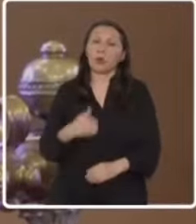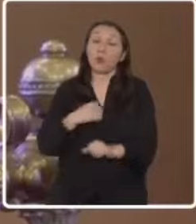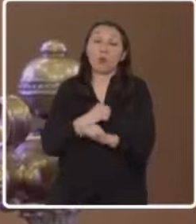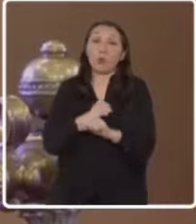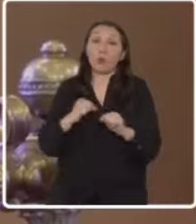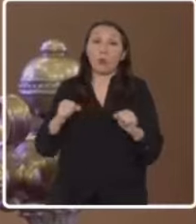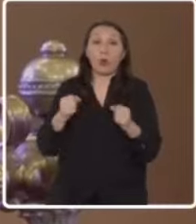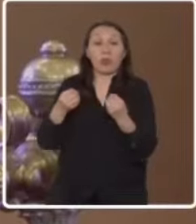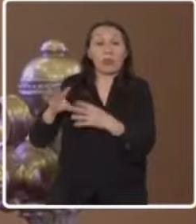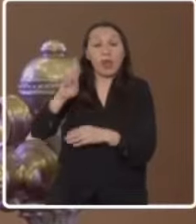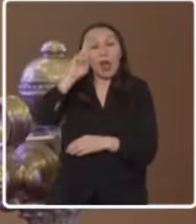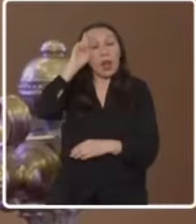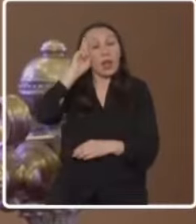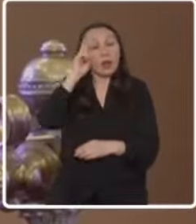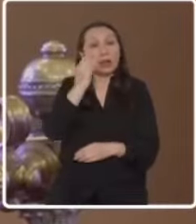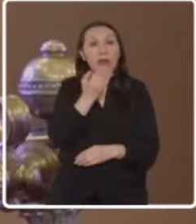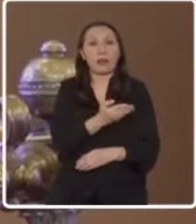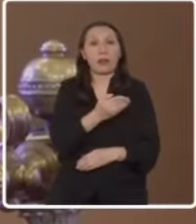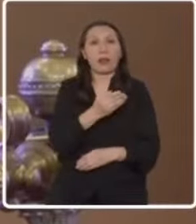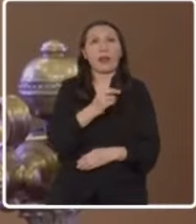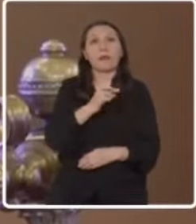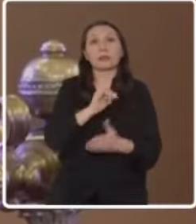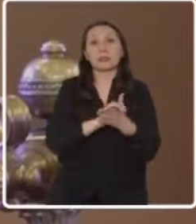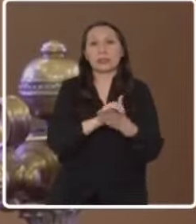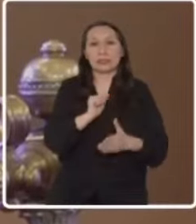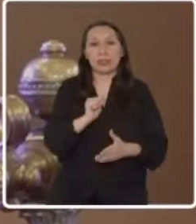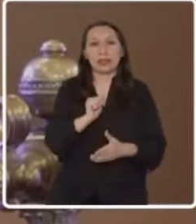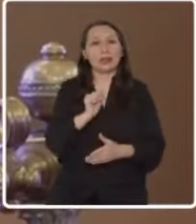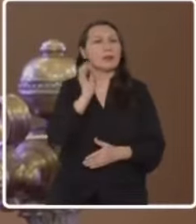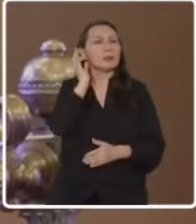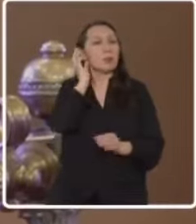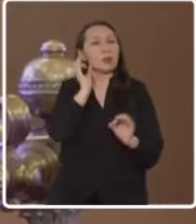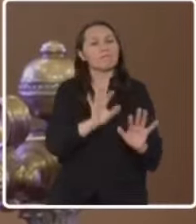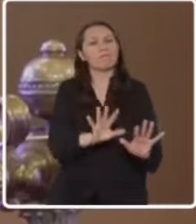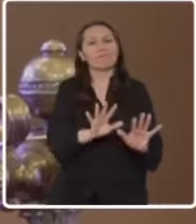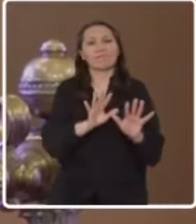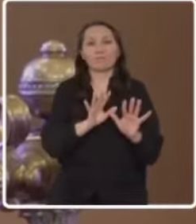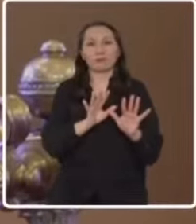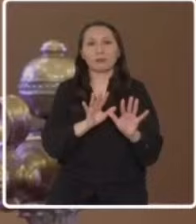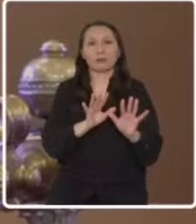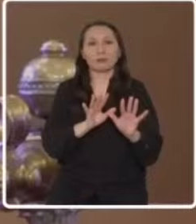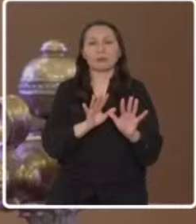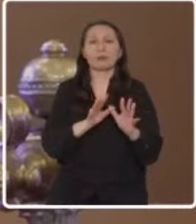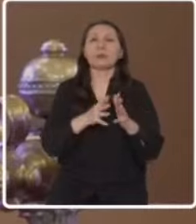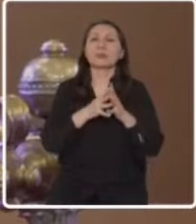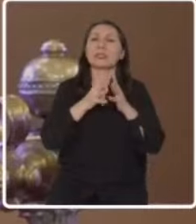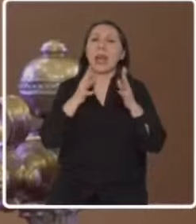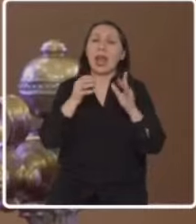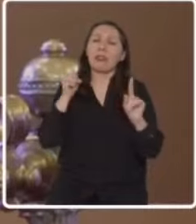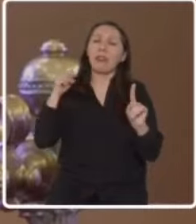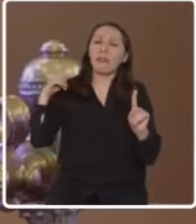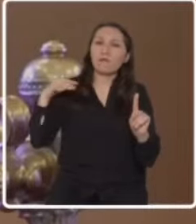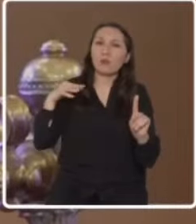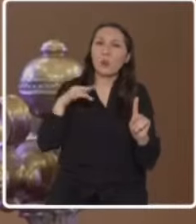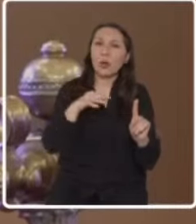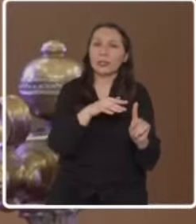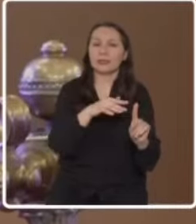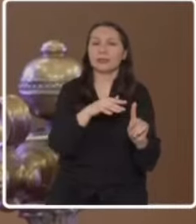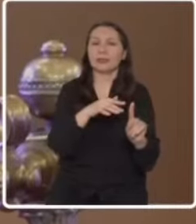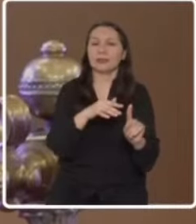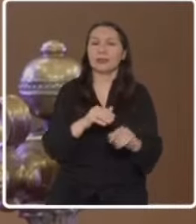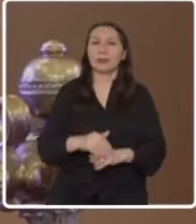No puedo dejar de recordar aquí a doña Picha, una mujer extraordinaria, que tuvo gran influencia,